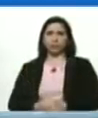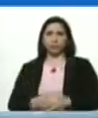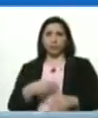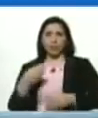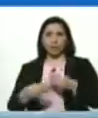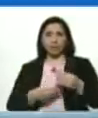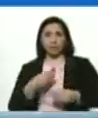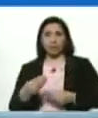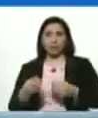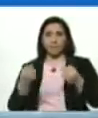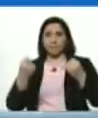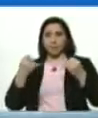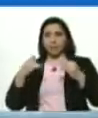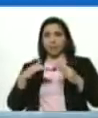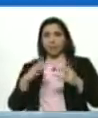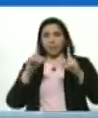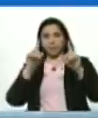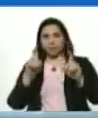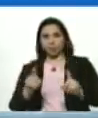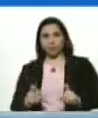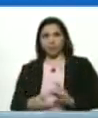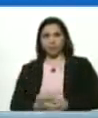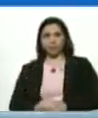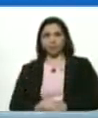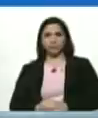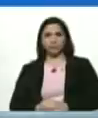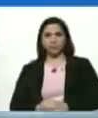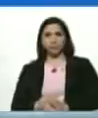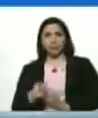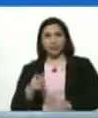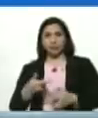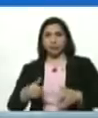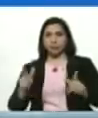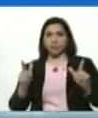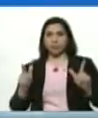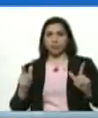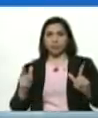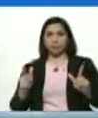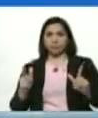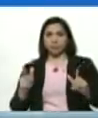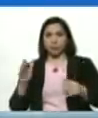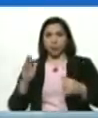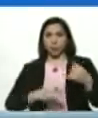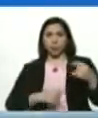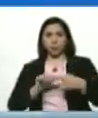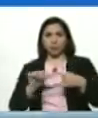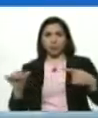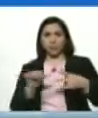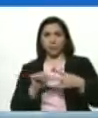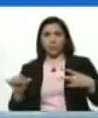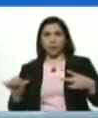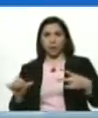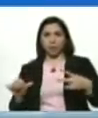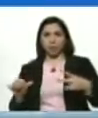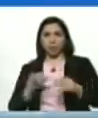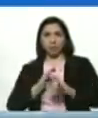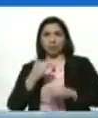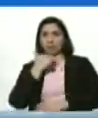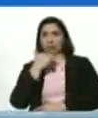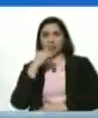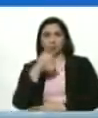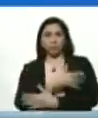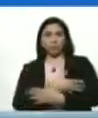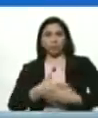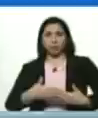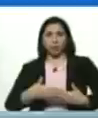miles de miles de pruebas y eso es lo que nos permitido sobre todo en las últimas semanas ya vamos llegando a un millón de pruebas